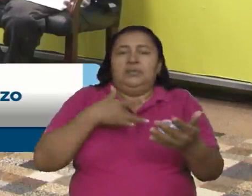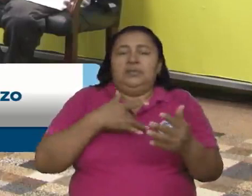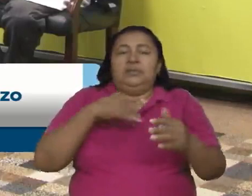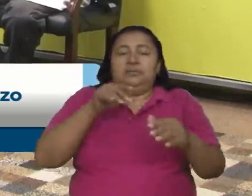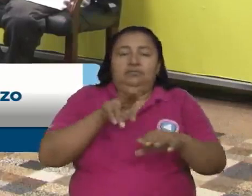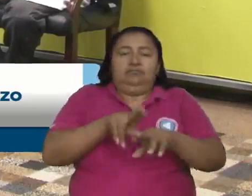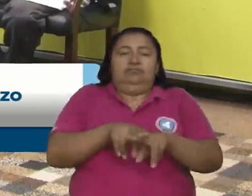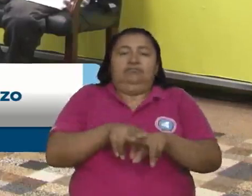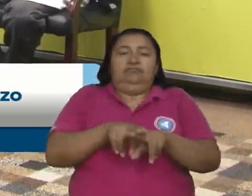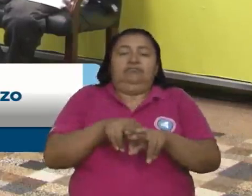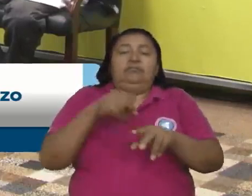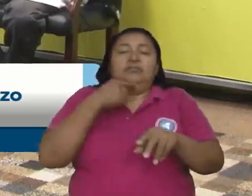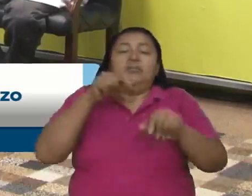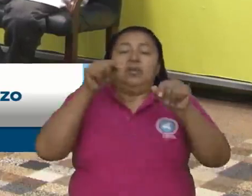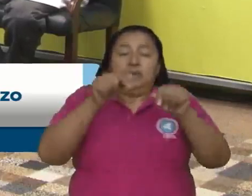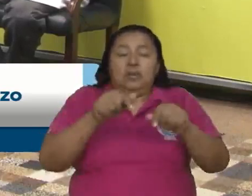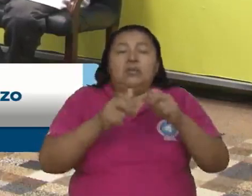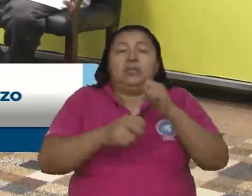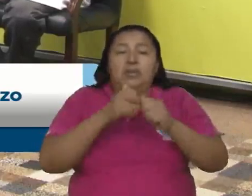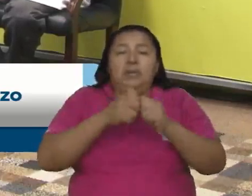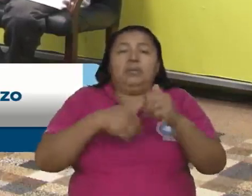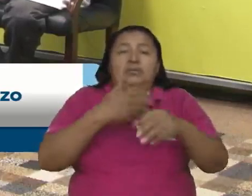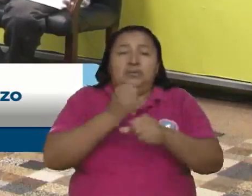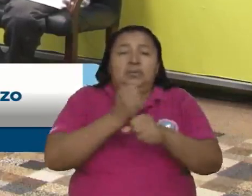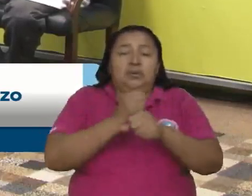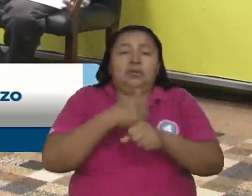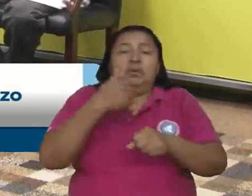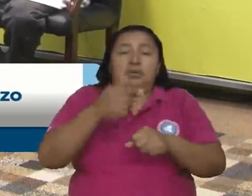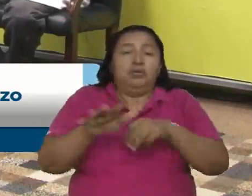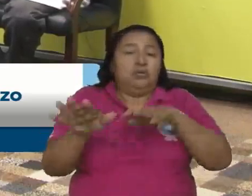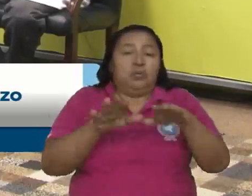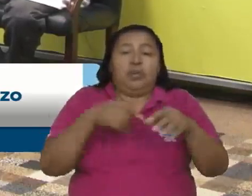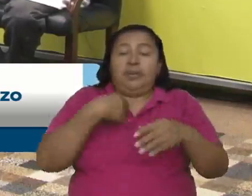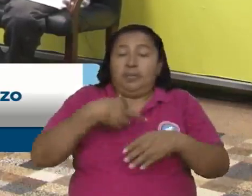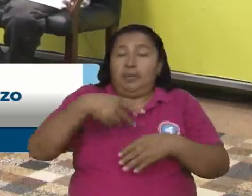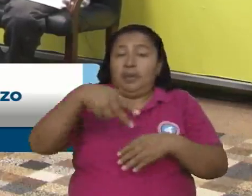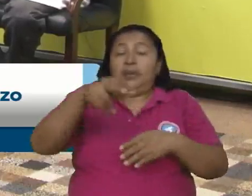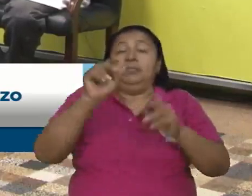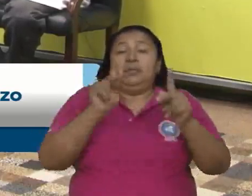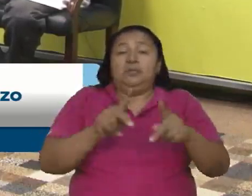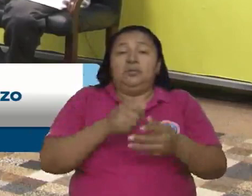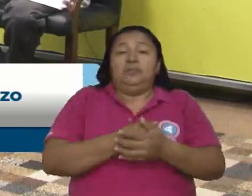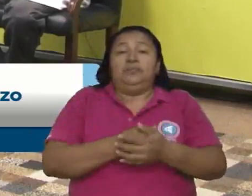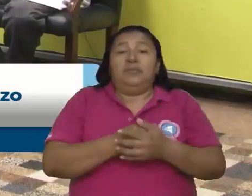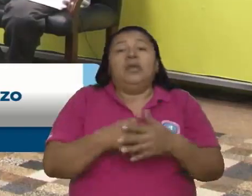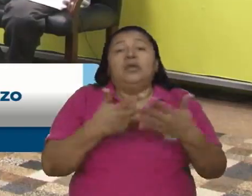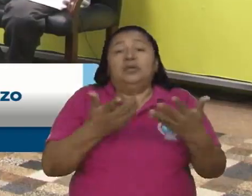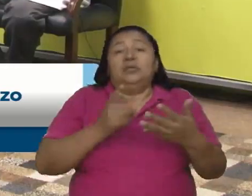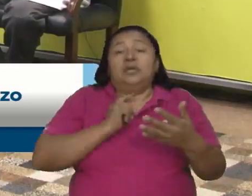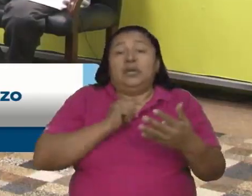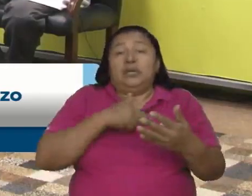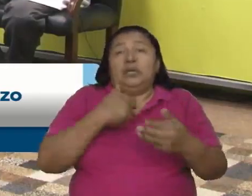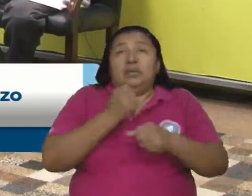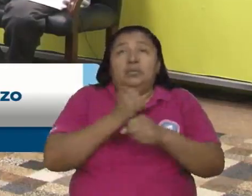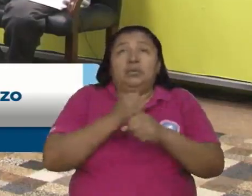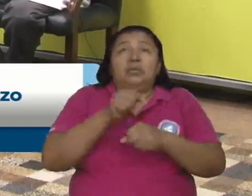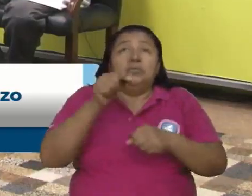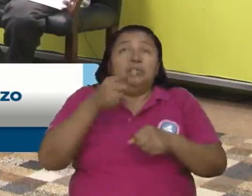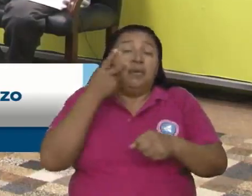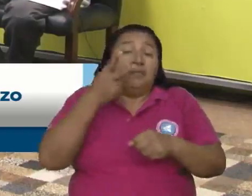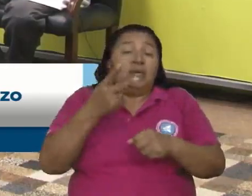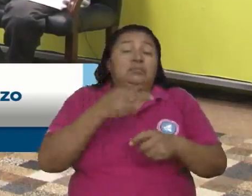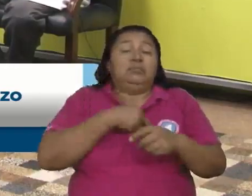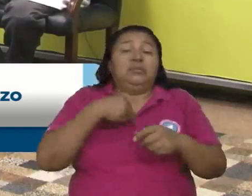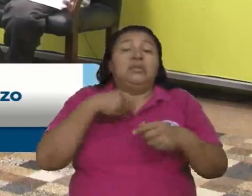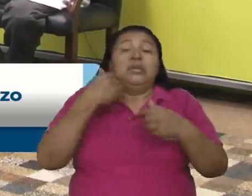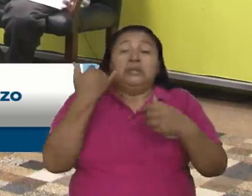inmovilizan, factores, entonces viene la éxtasis, no se mueve la paciente. ¿Ya? Entonces, habría que ver eso, pues,